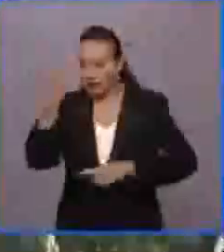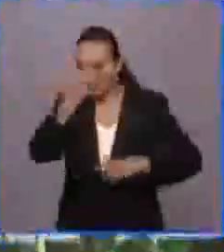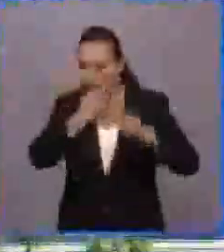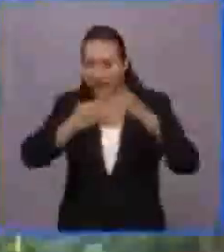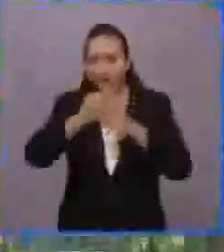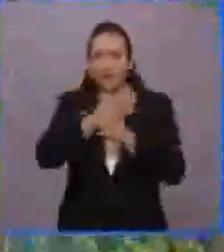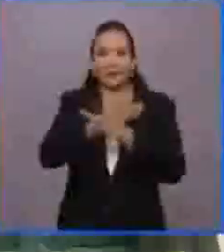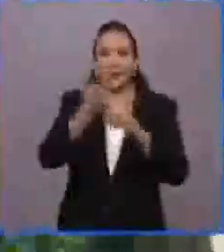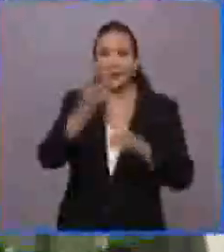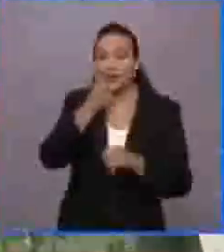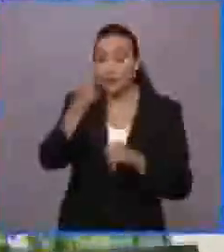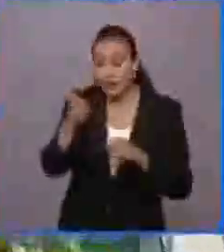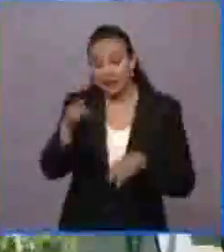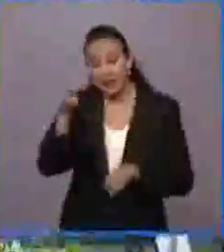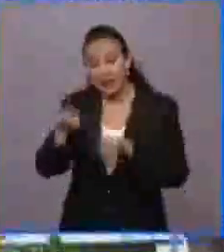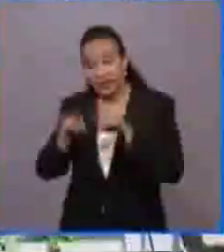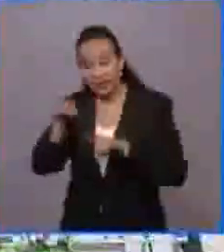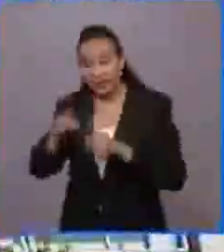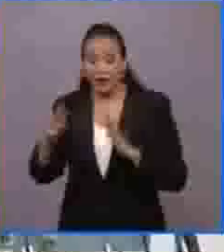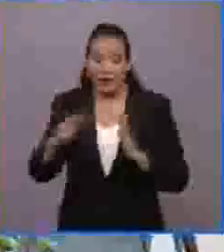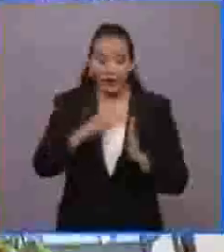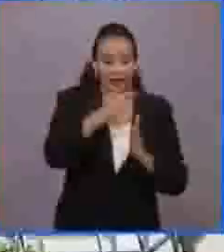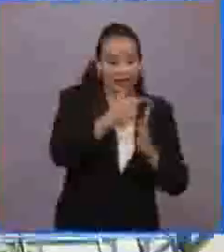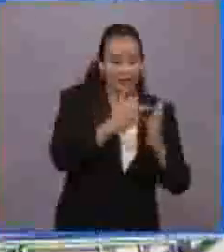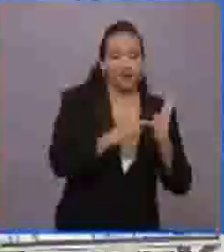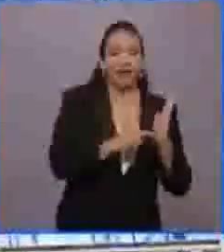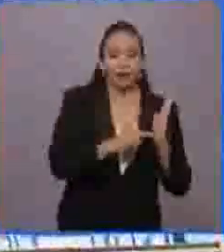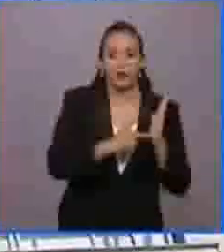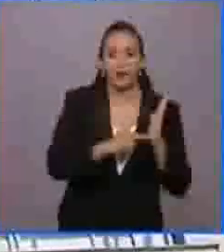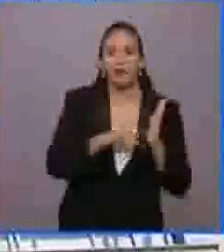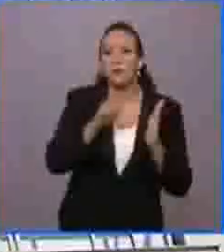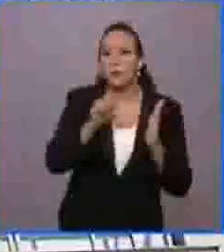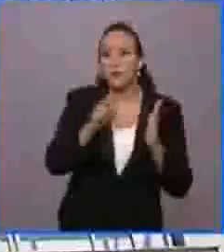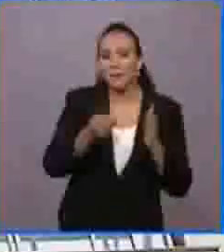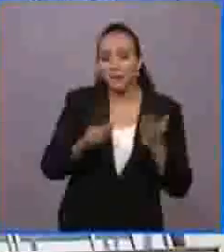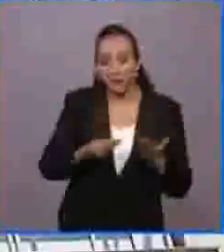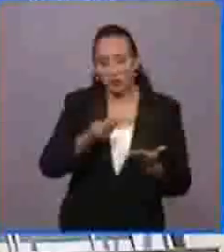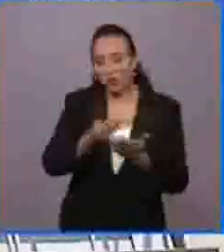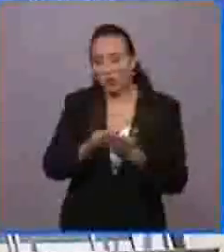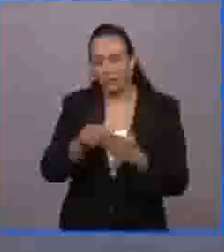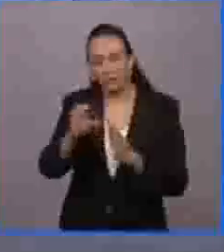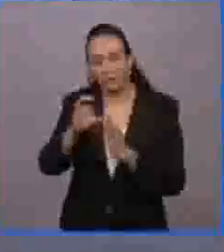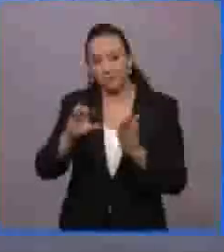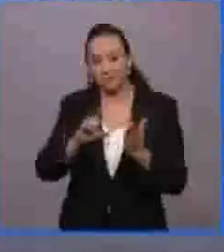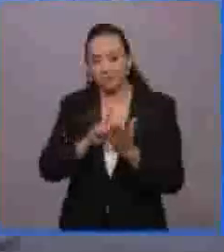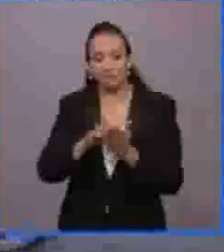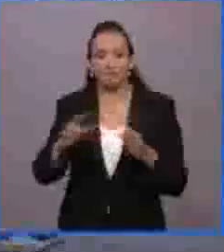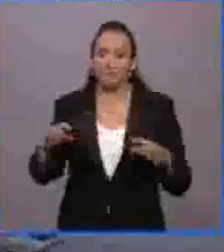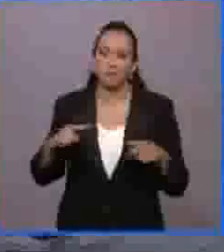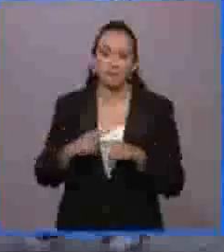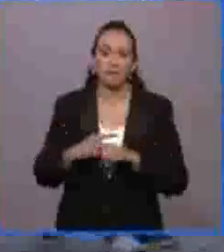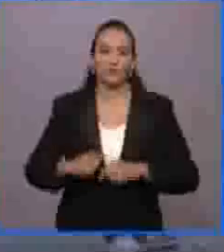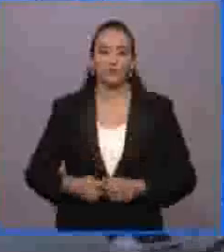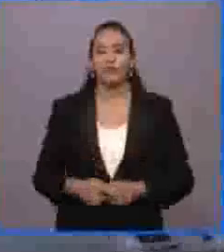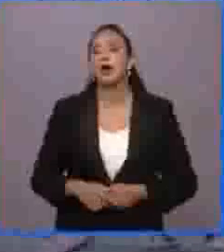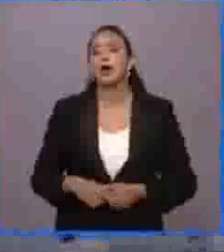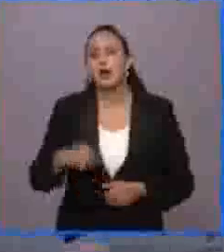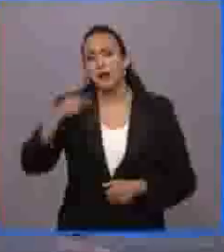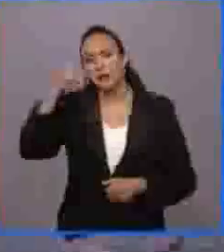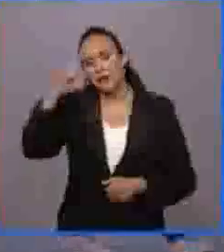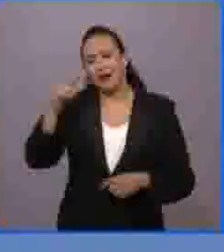validez dependía de la norma invalidada, además de presentar el mismo vicio de inconstitucionalidad. Para evitar un